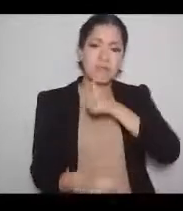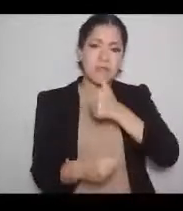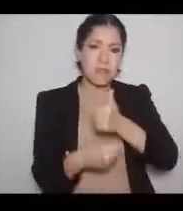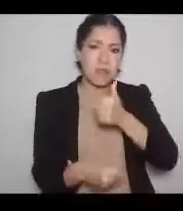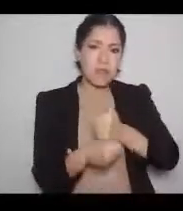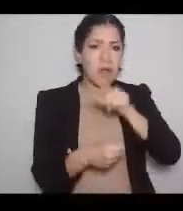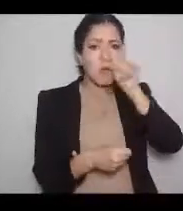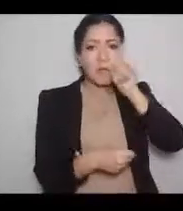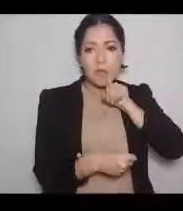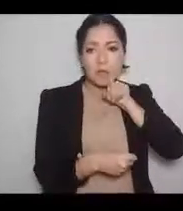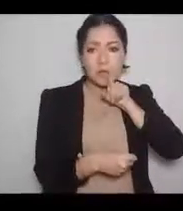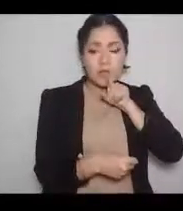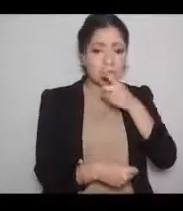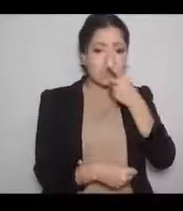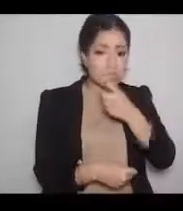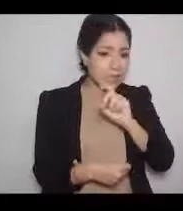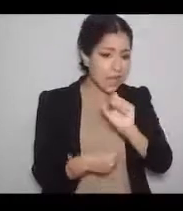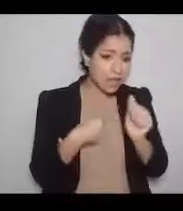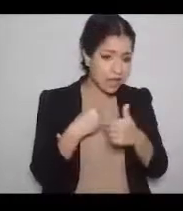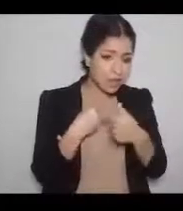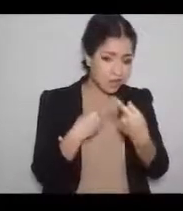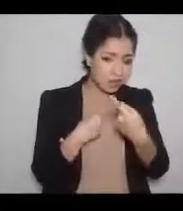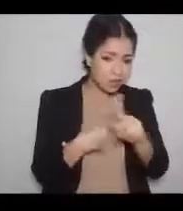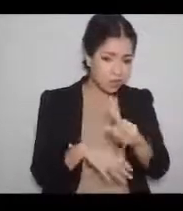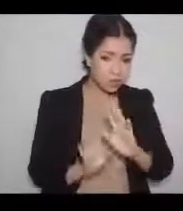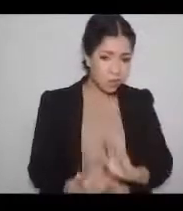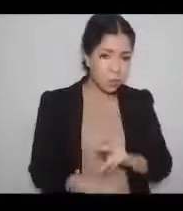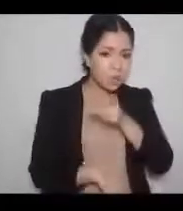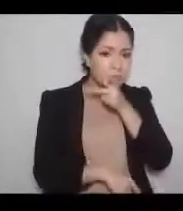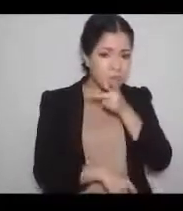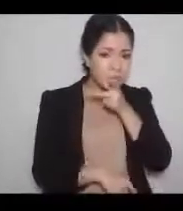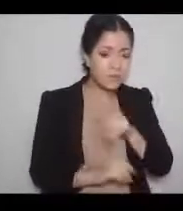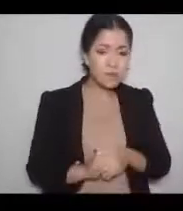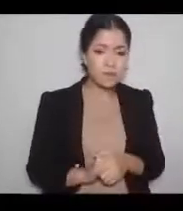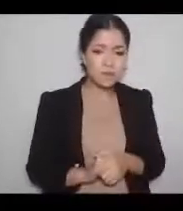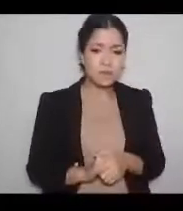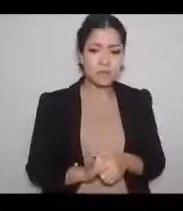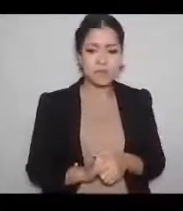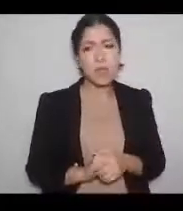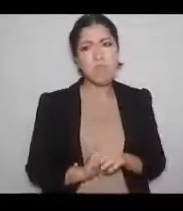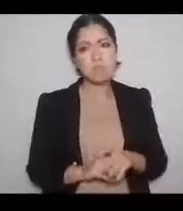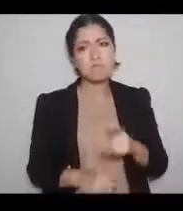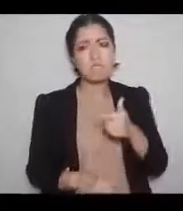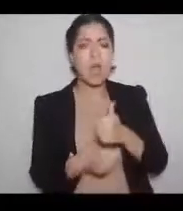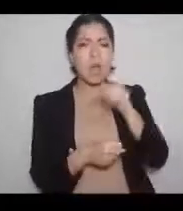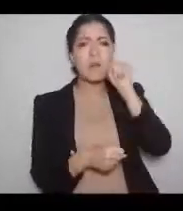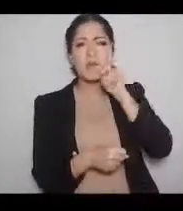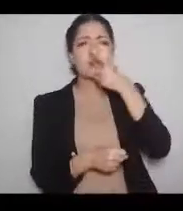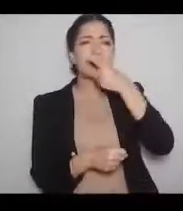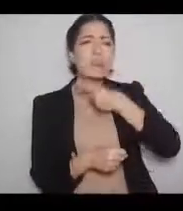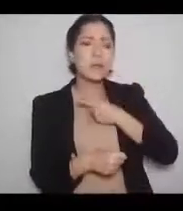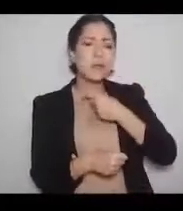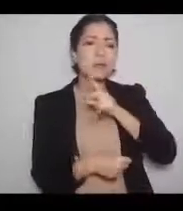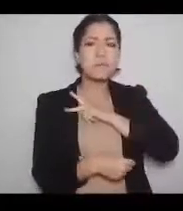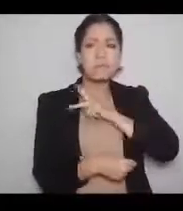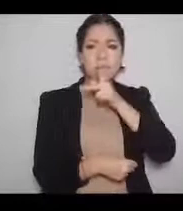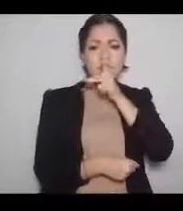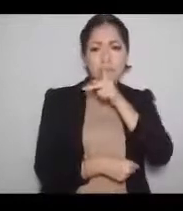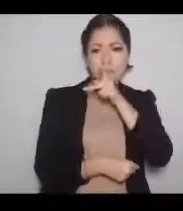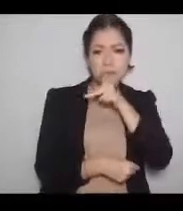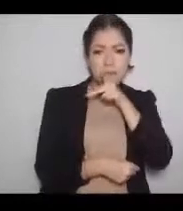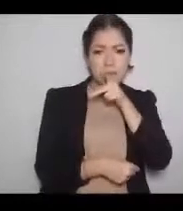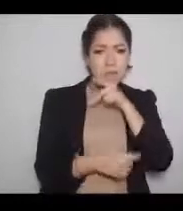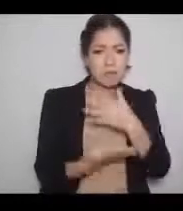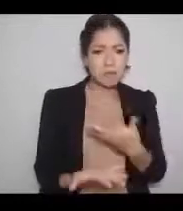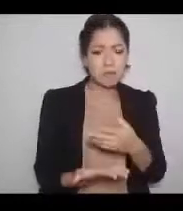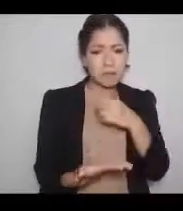Un tiro al aire, así lo definía. Un güey que llegó y se fue a la chingada. Tiro al aire. ¿No quisiste saber más? No sé.